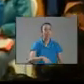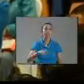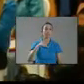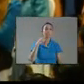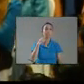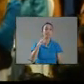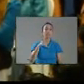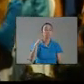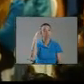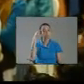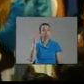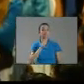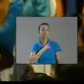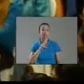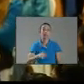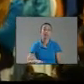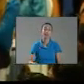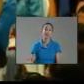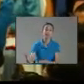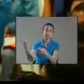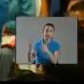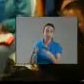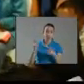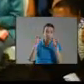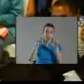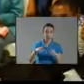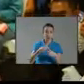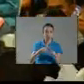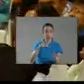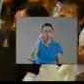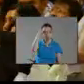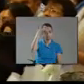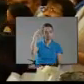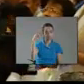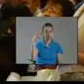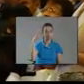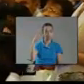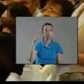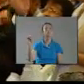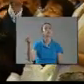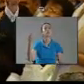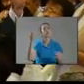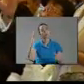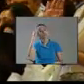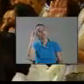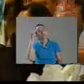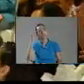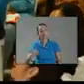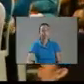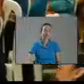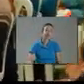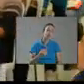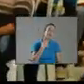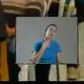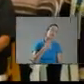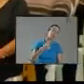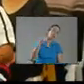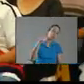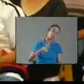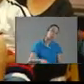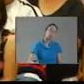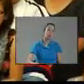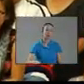cumplir. Gracias, Jesús. El Señor te bendiga y te guarde. El Señor